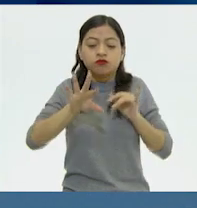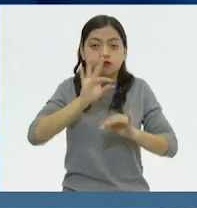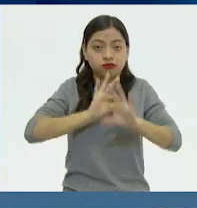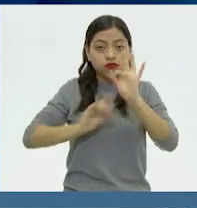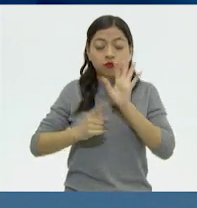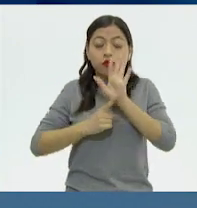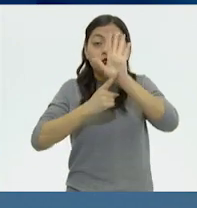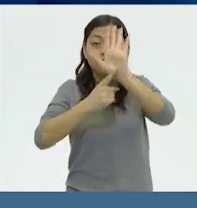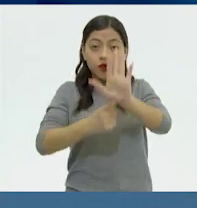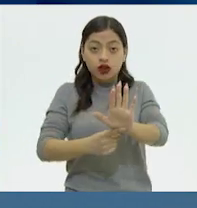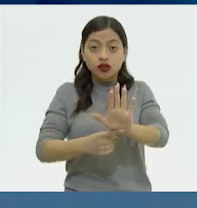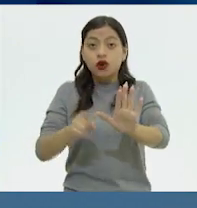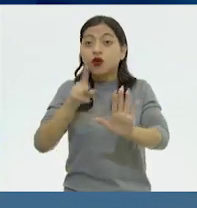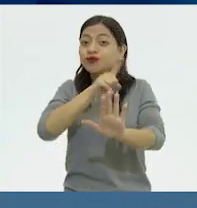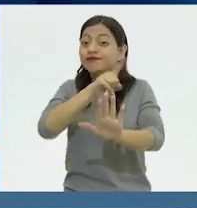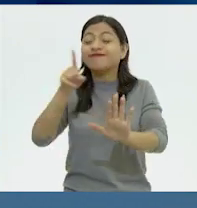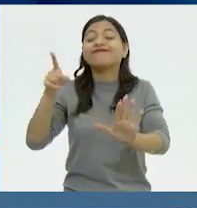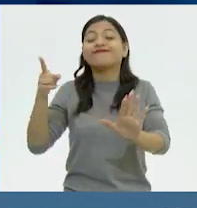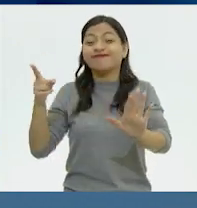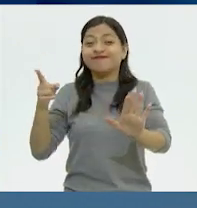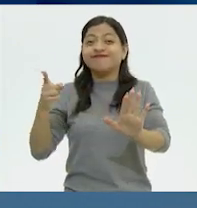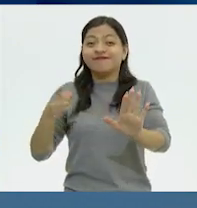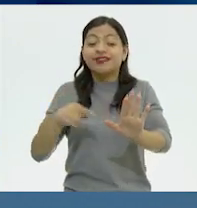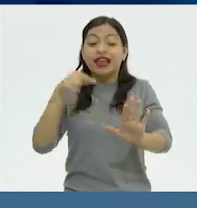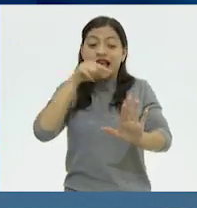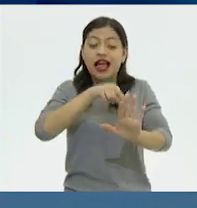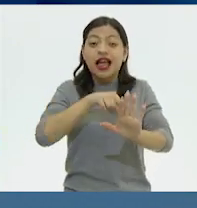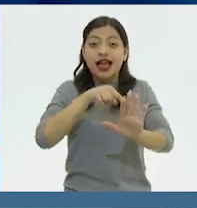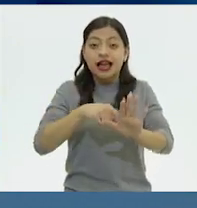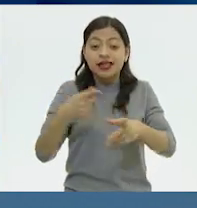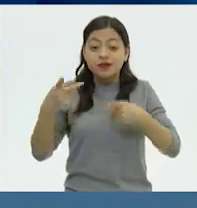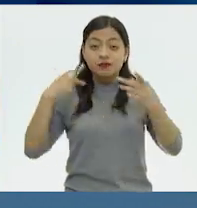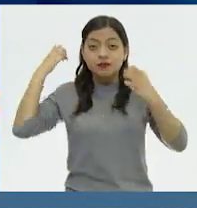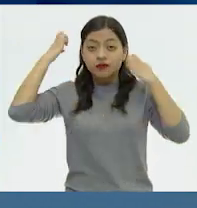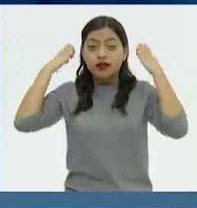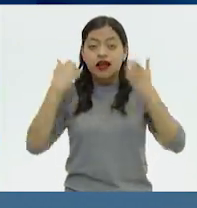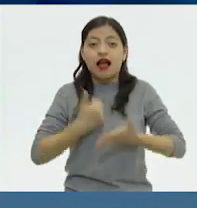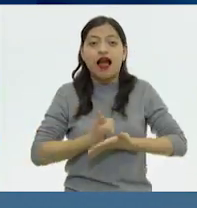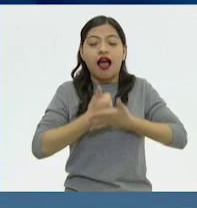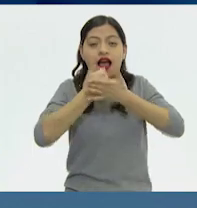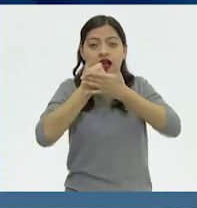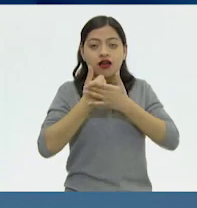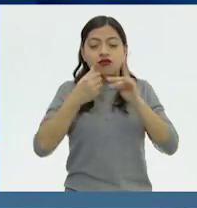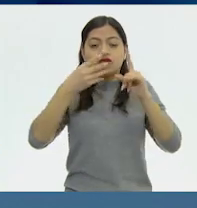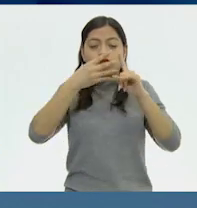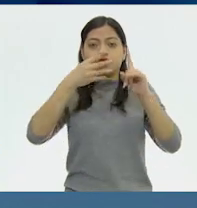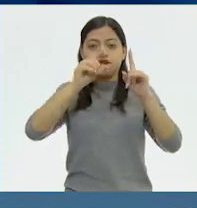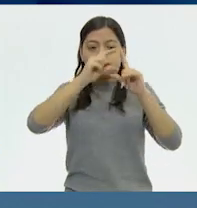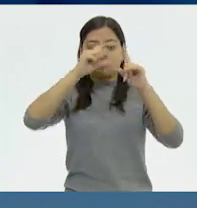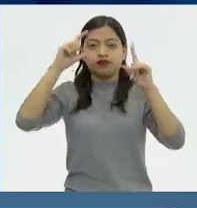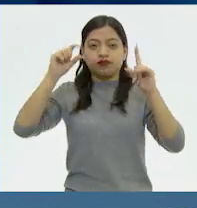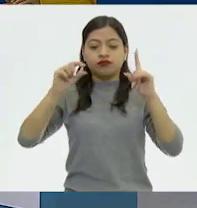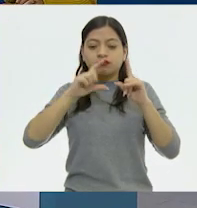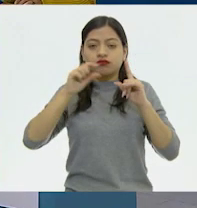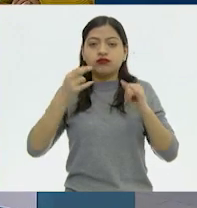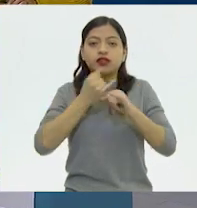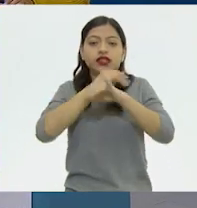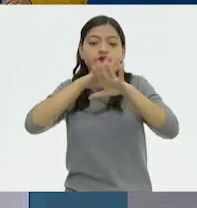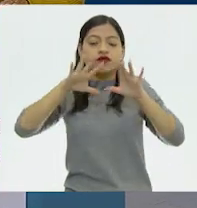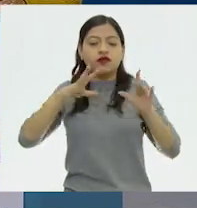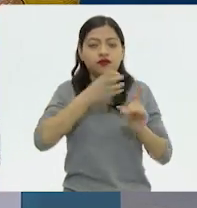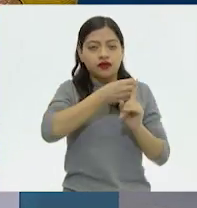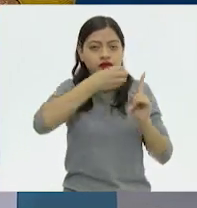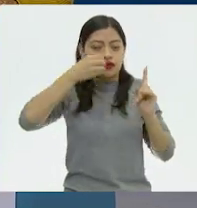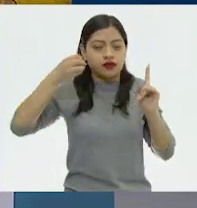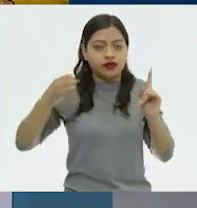presentar, no se imaginan cuánto me sirvió el haber usado un cuadro sinóptico. Por lo tanto,